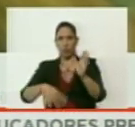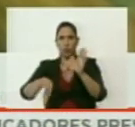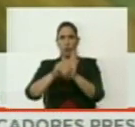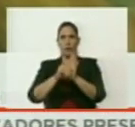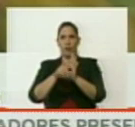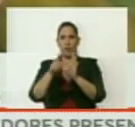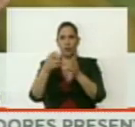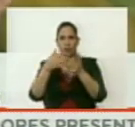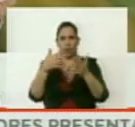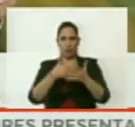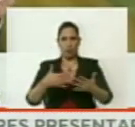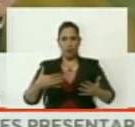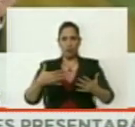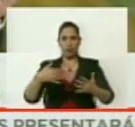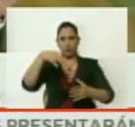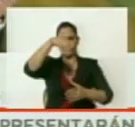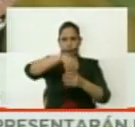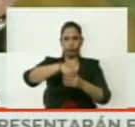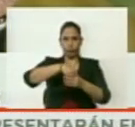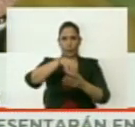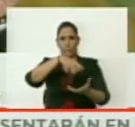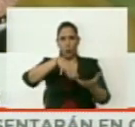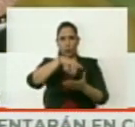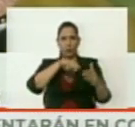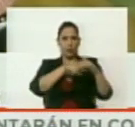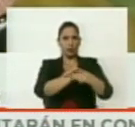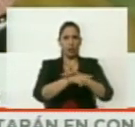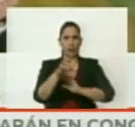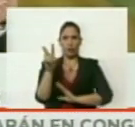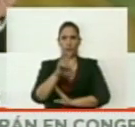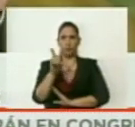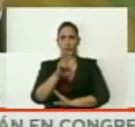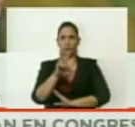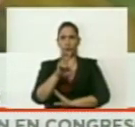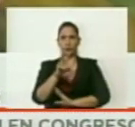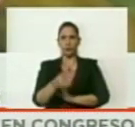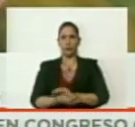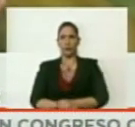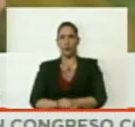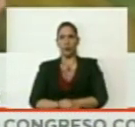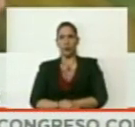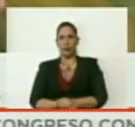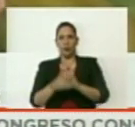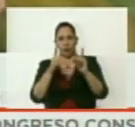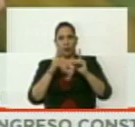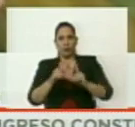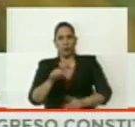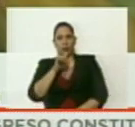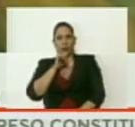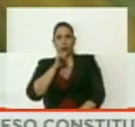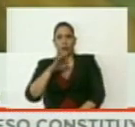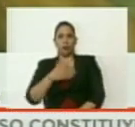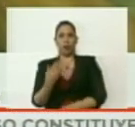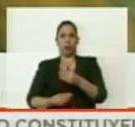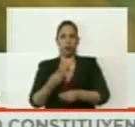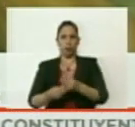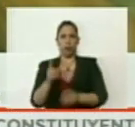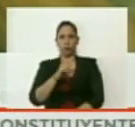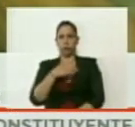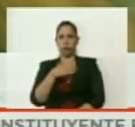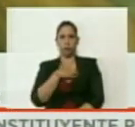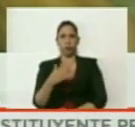esta carta, de inmiscuirse en los asuntos internos de los estados y decidir con quién puedes hacer o con quién no puedes